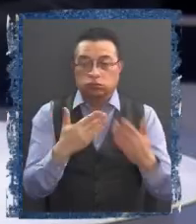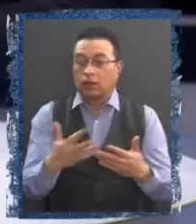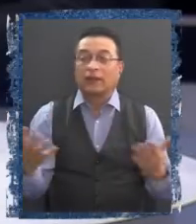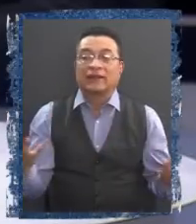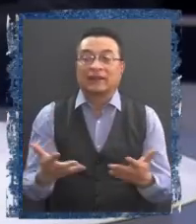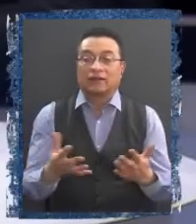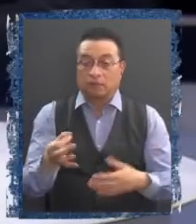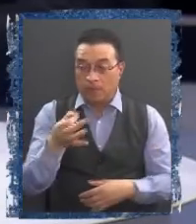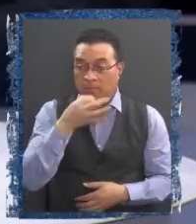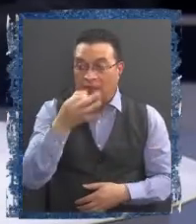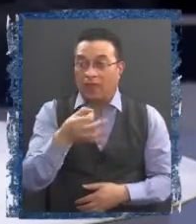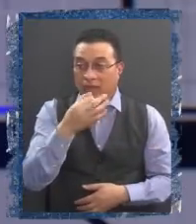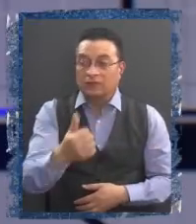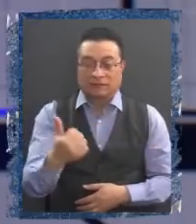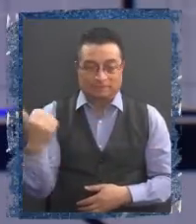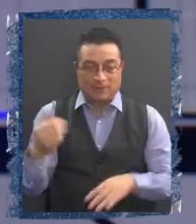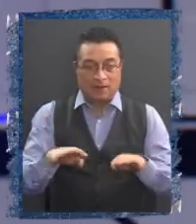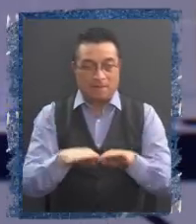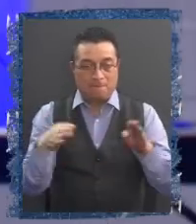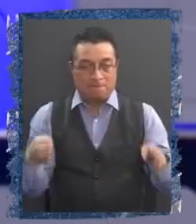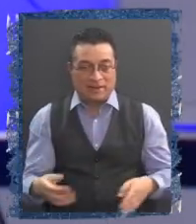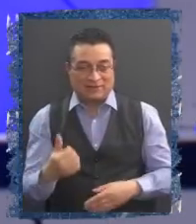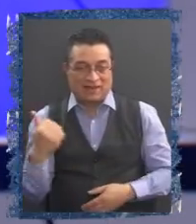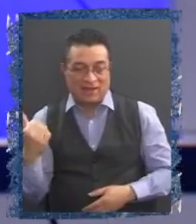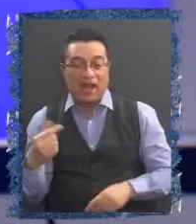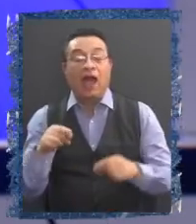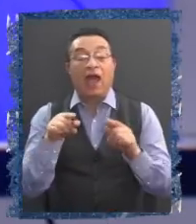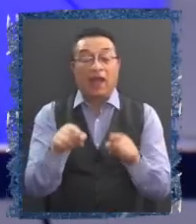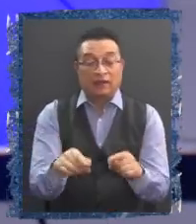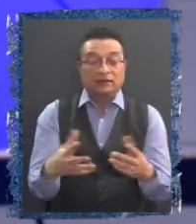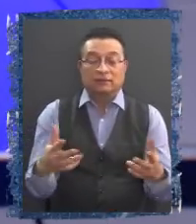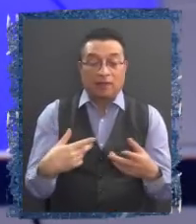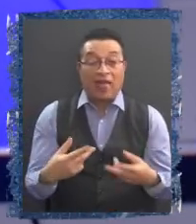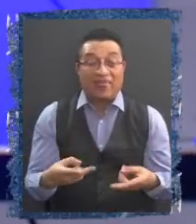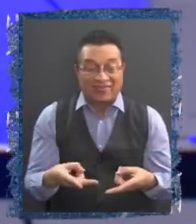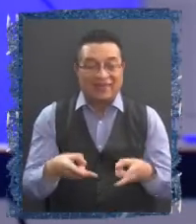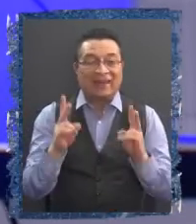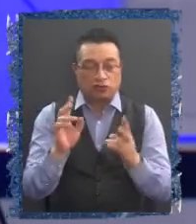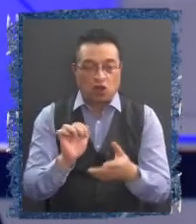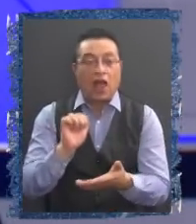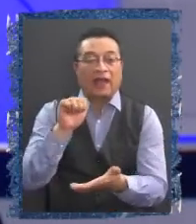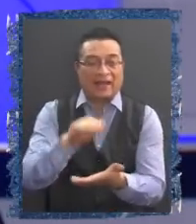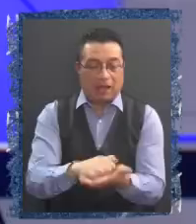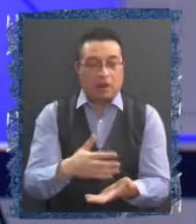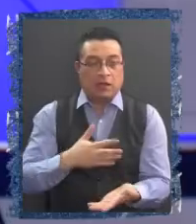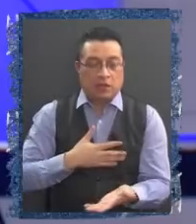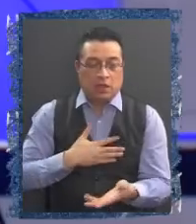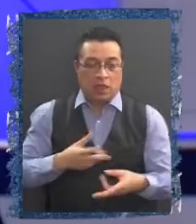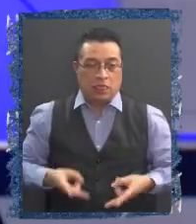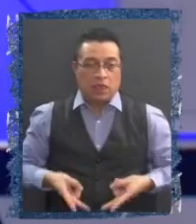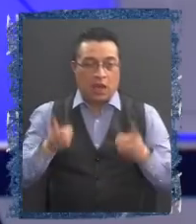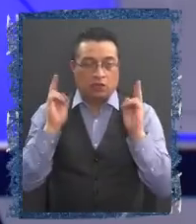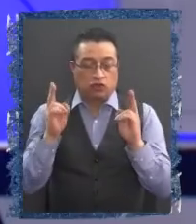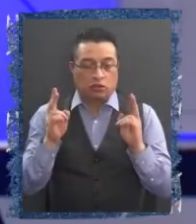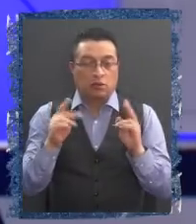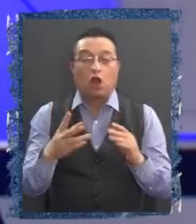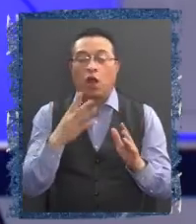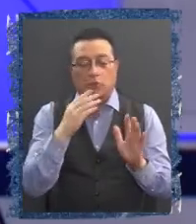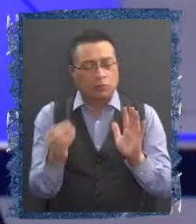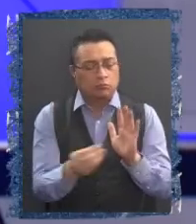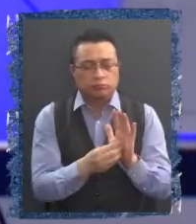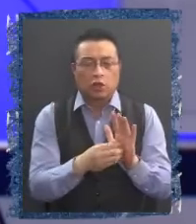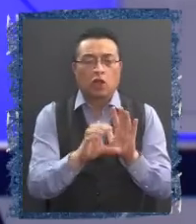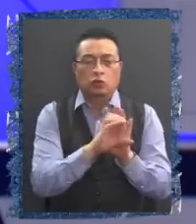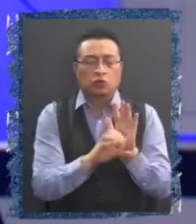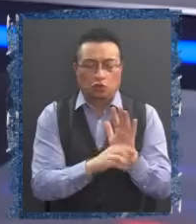en la mesa anterior, y es que el derecho a reclamar mi derecho. ¿Cómo queda en el borrador actual